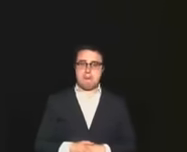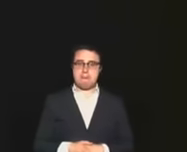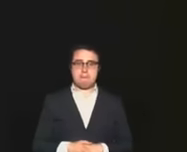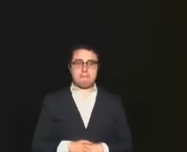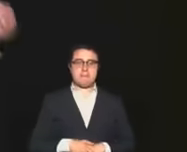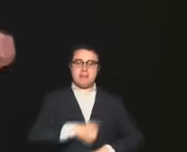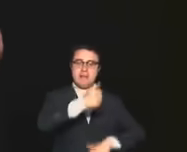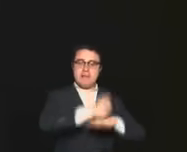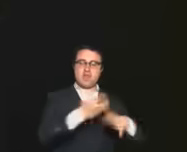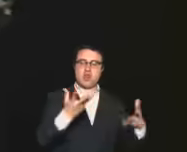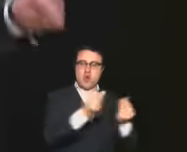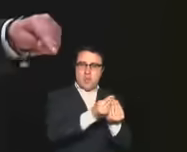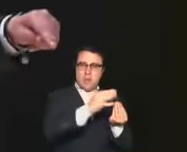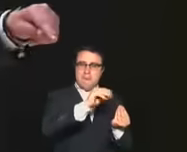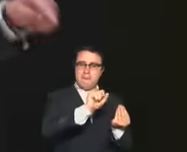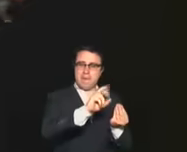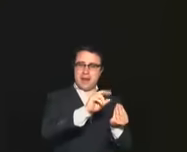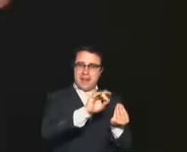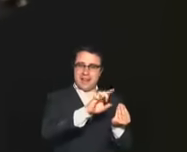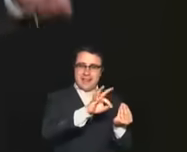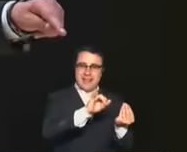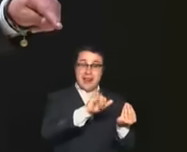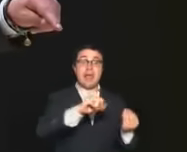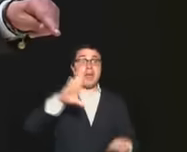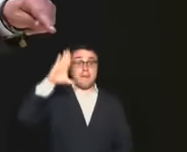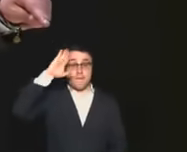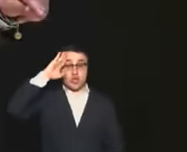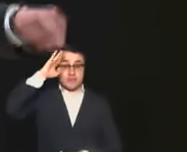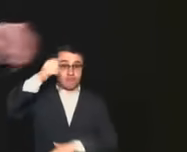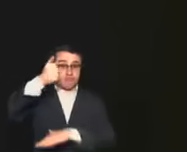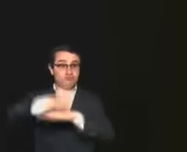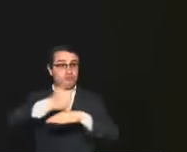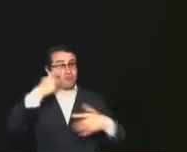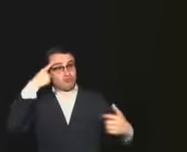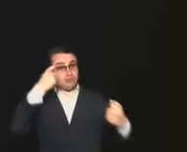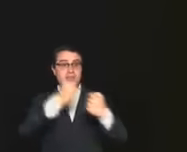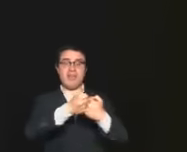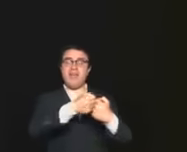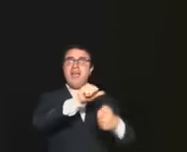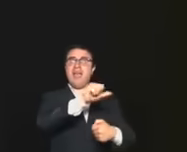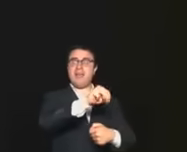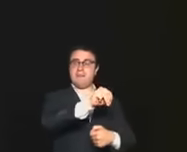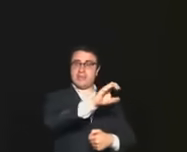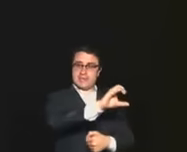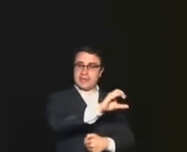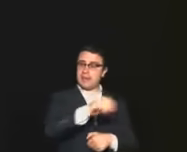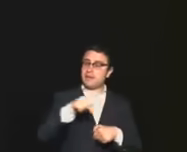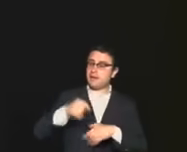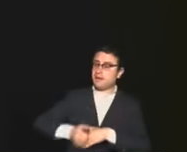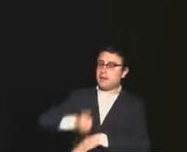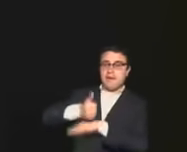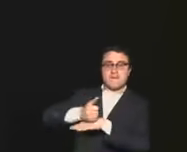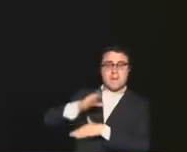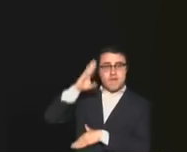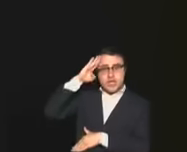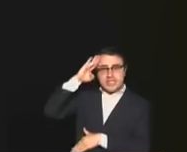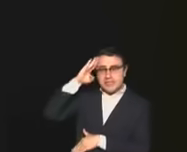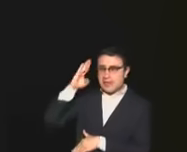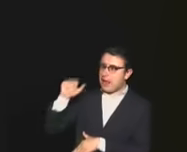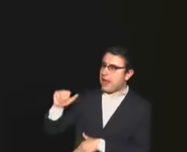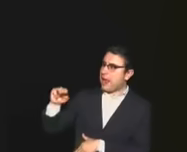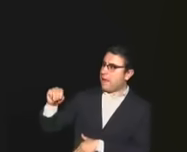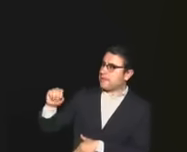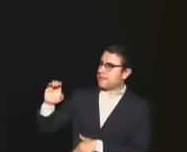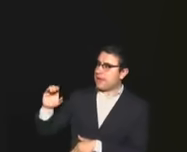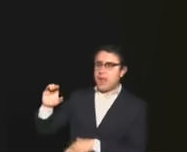la zona, y el capitán de la policía se alía allá con el de la MC, y el de aquí con este, y la MC